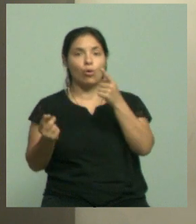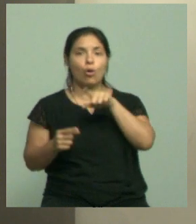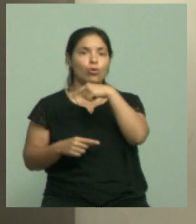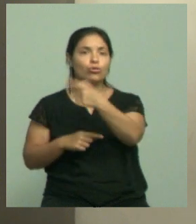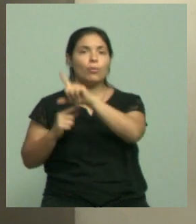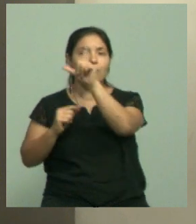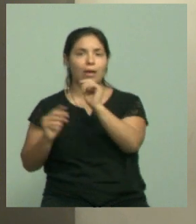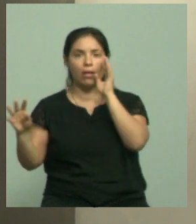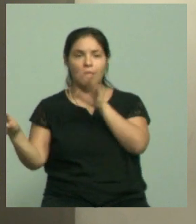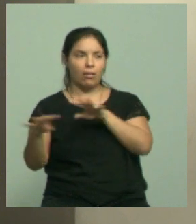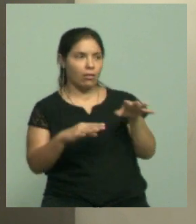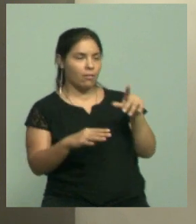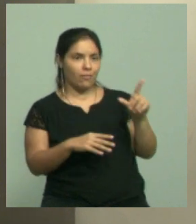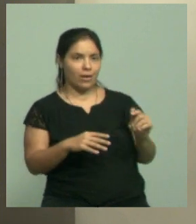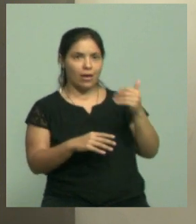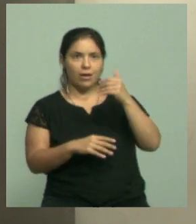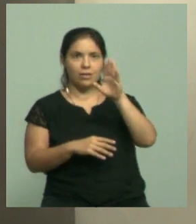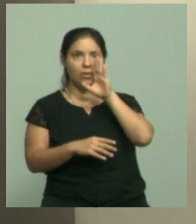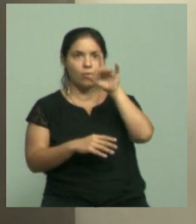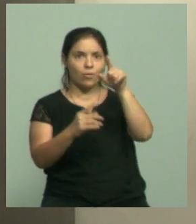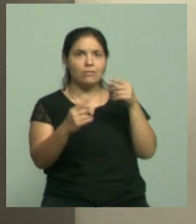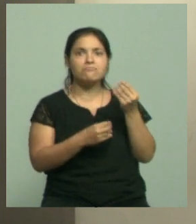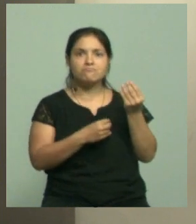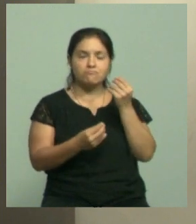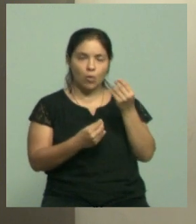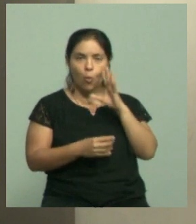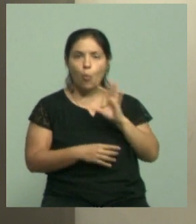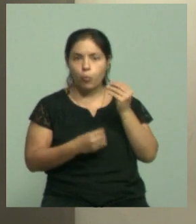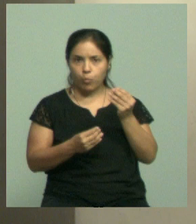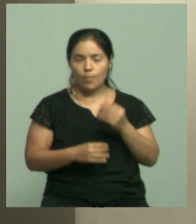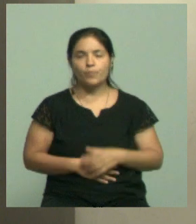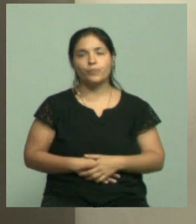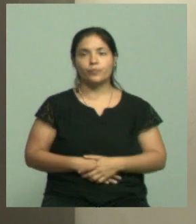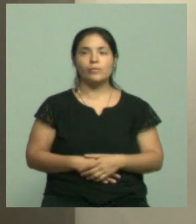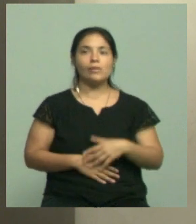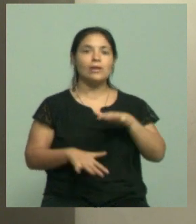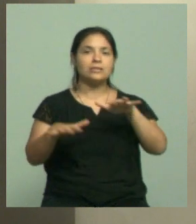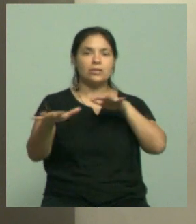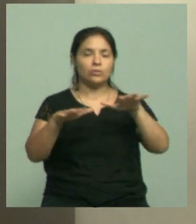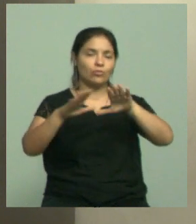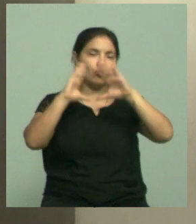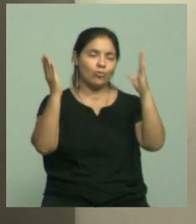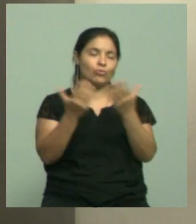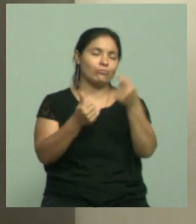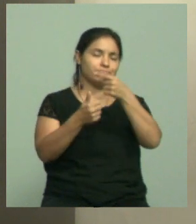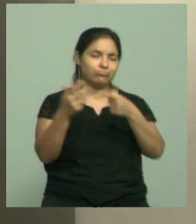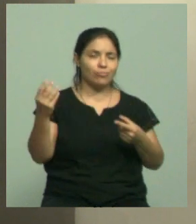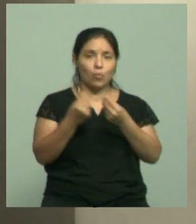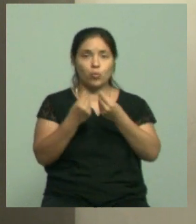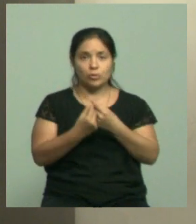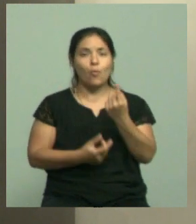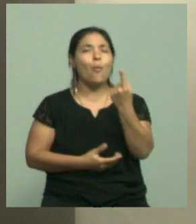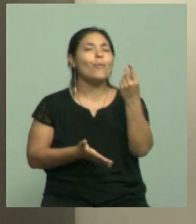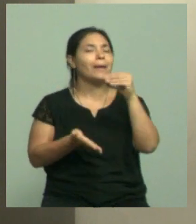presencia dentro de la Antártida, ¿no? Sin duda. Bueno, hay un montón de situaciones que están pasando a nivel mundial, pero bueno, quería mencionar una